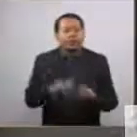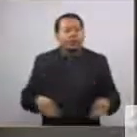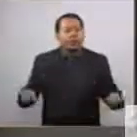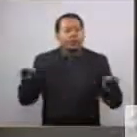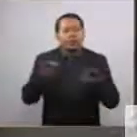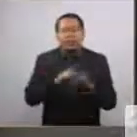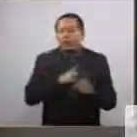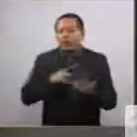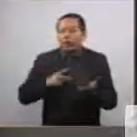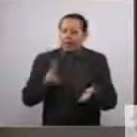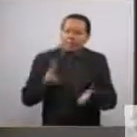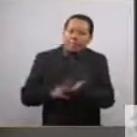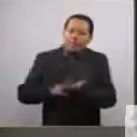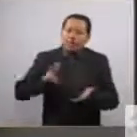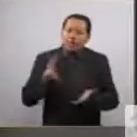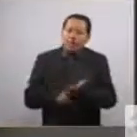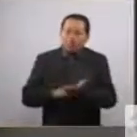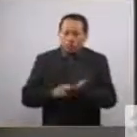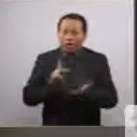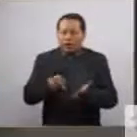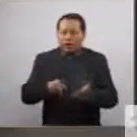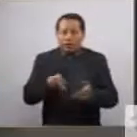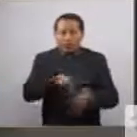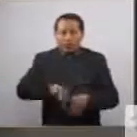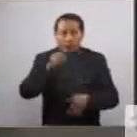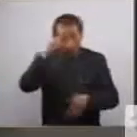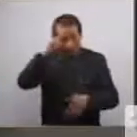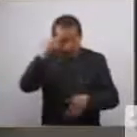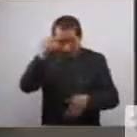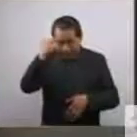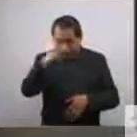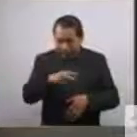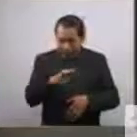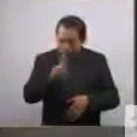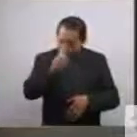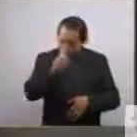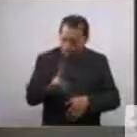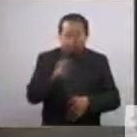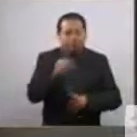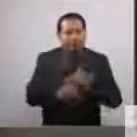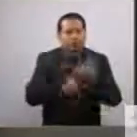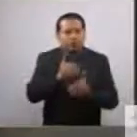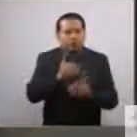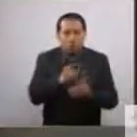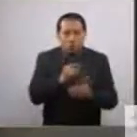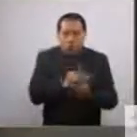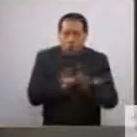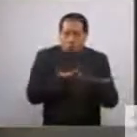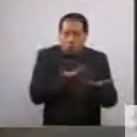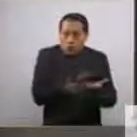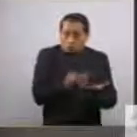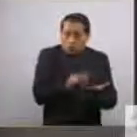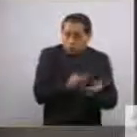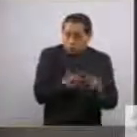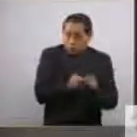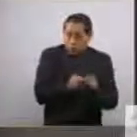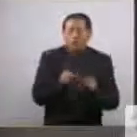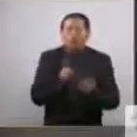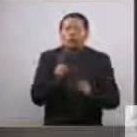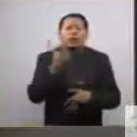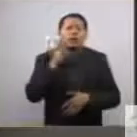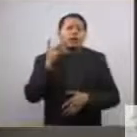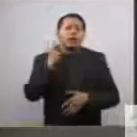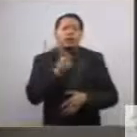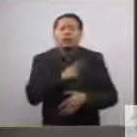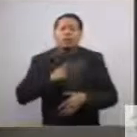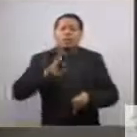importante valorar a nuestros indígenas mexicanos, pero no solo, compañeras y compañeros, con este dictamen. Esta Cámara debería velar por